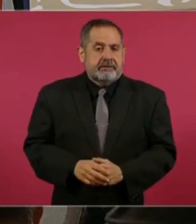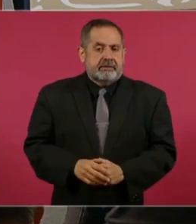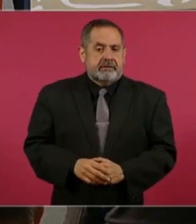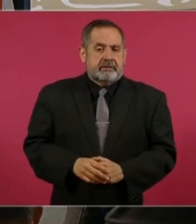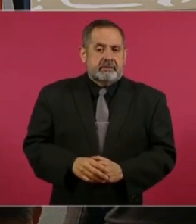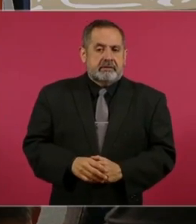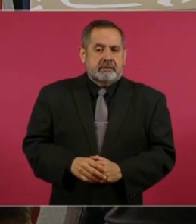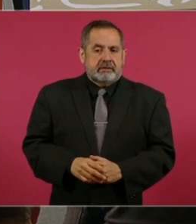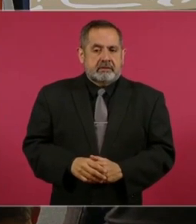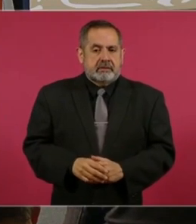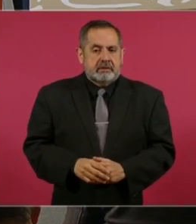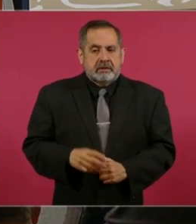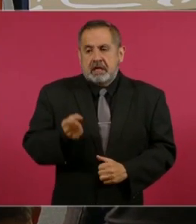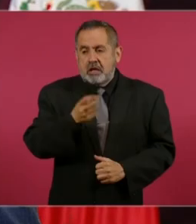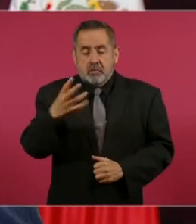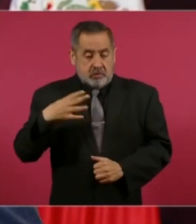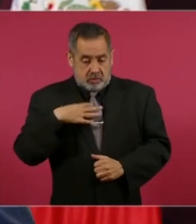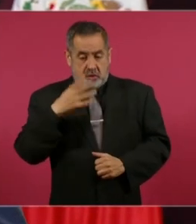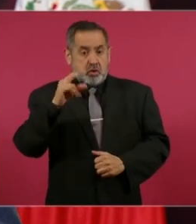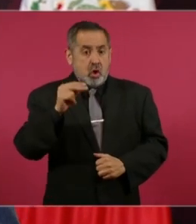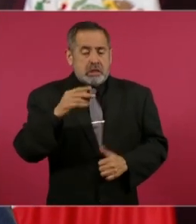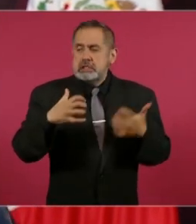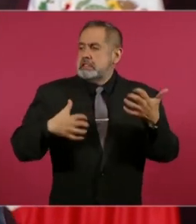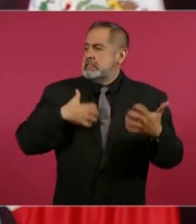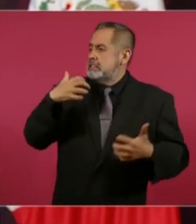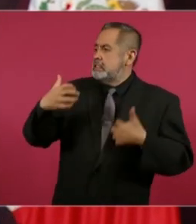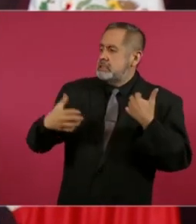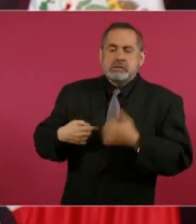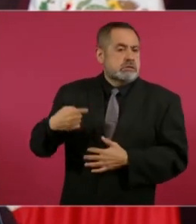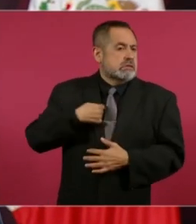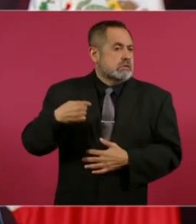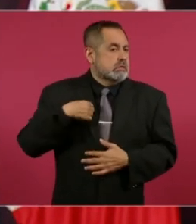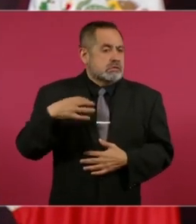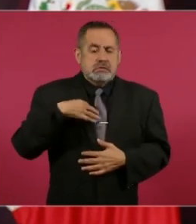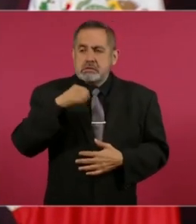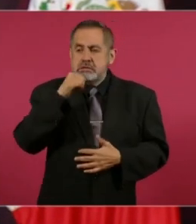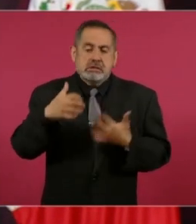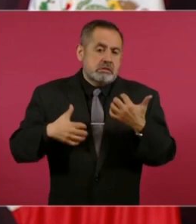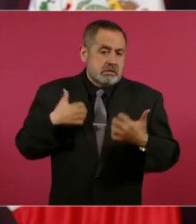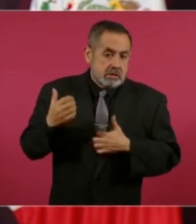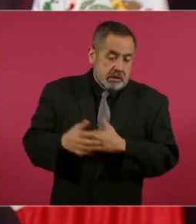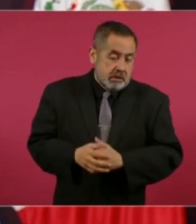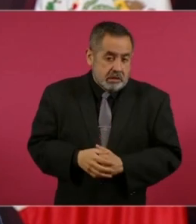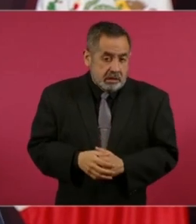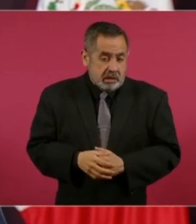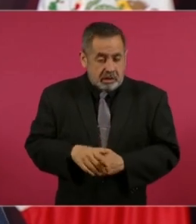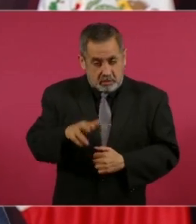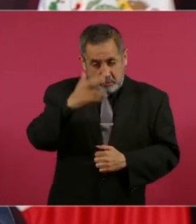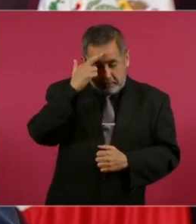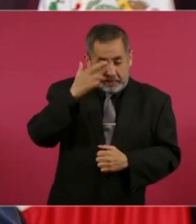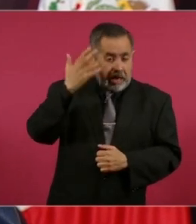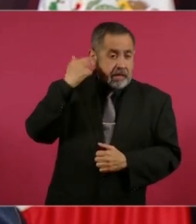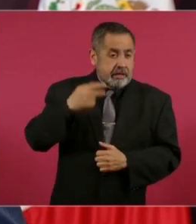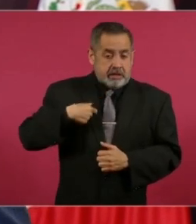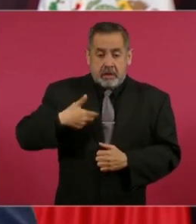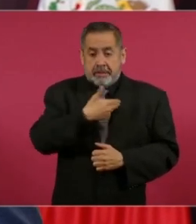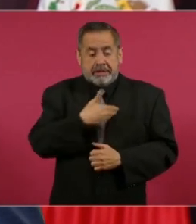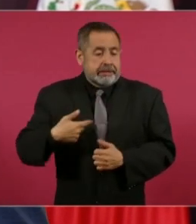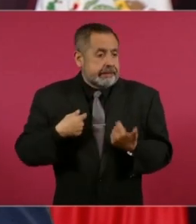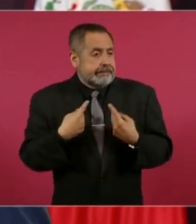no salen, se enojan, se molestan. A mí cuando me robaron la